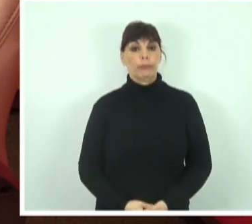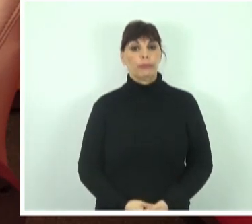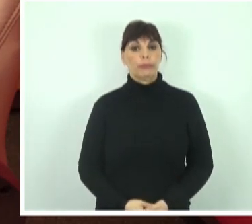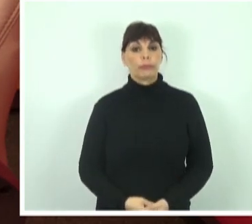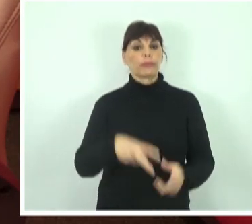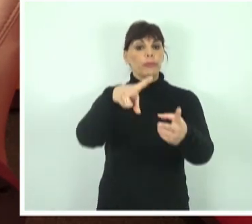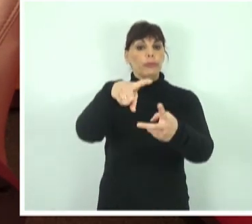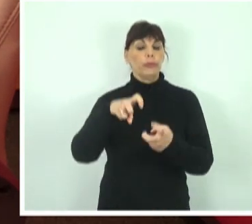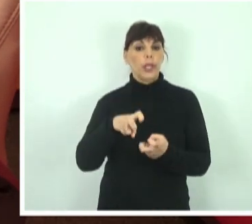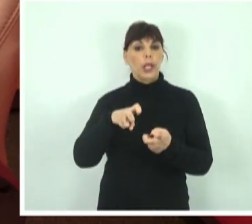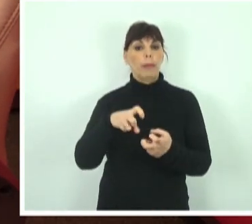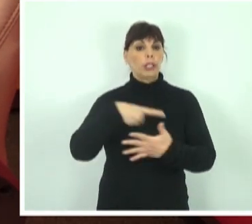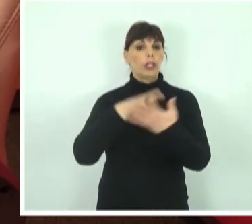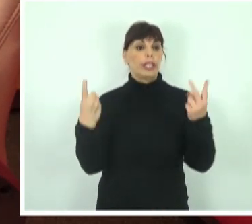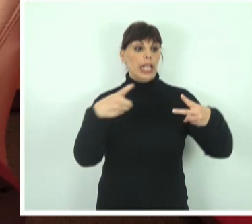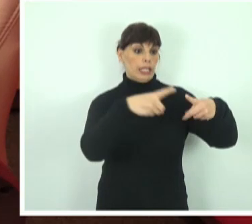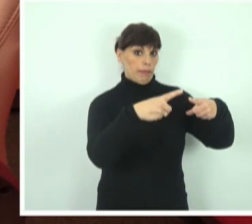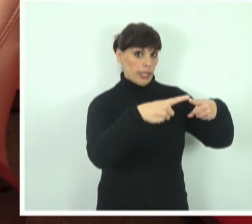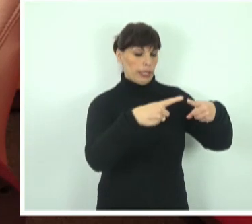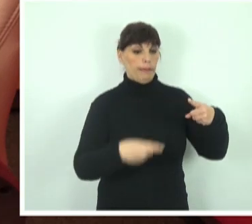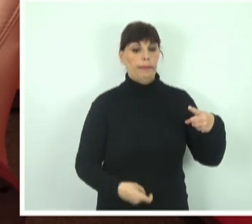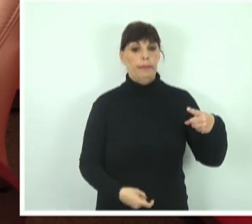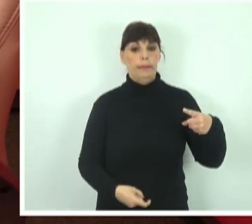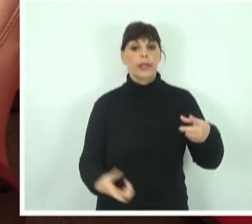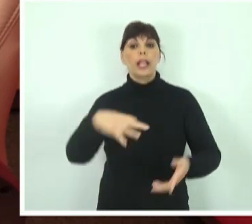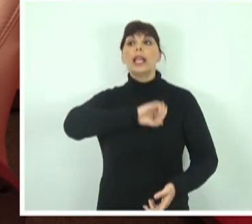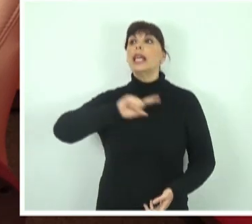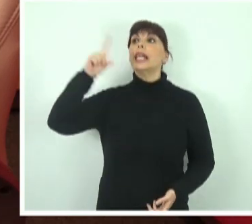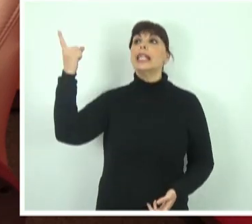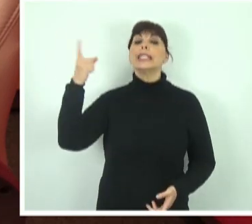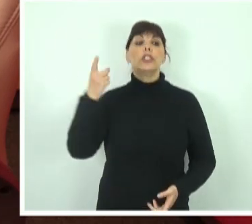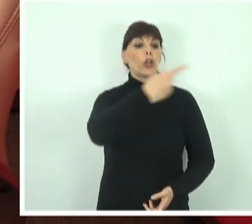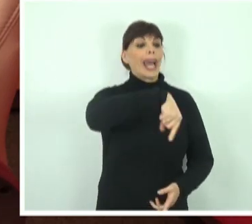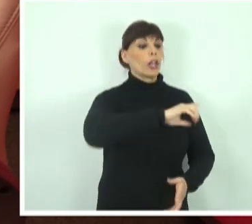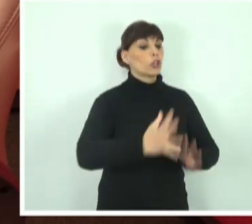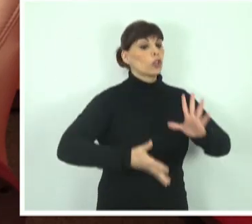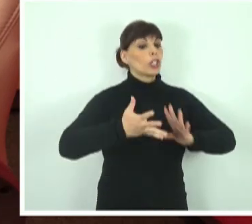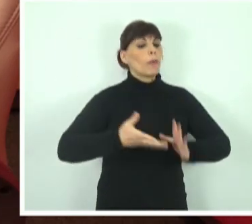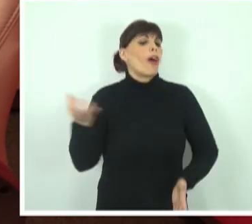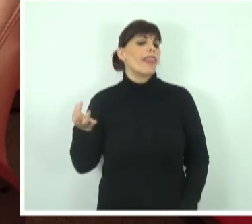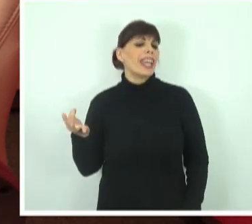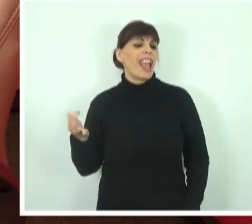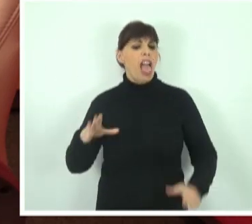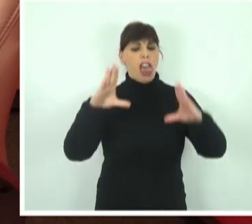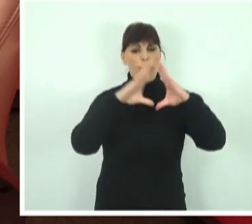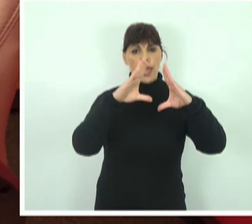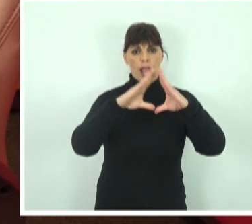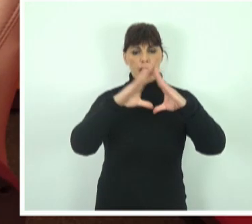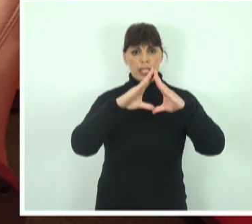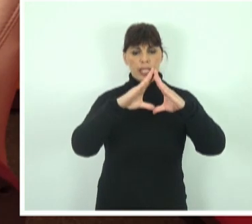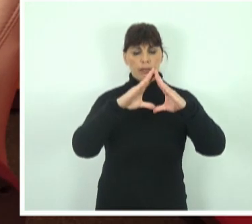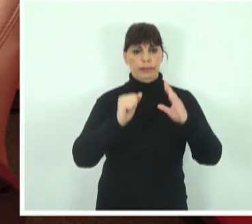En Mateo capítulo 16, el Señor nos habló sobre la iglesia que